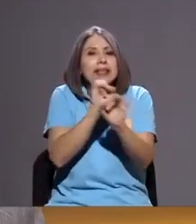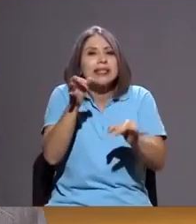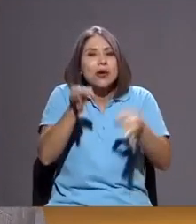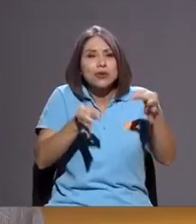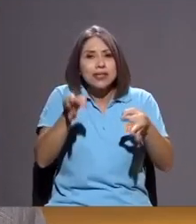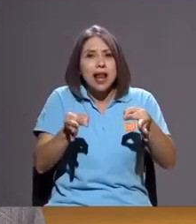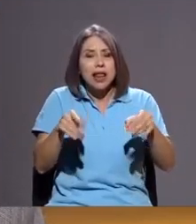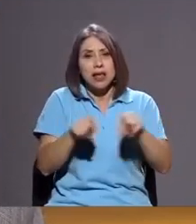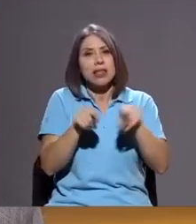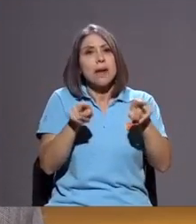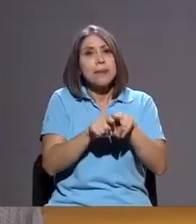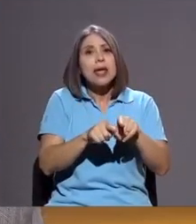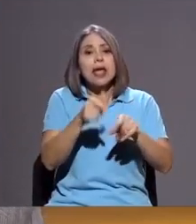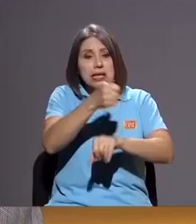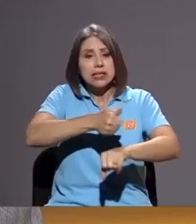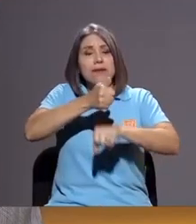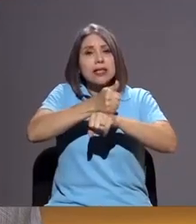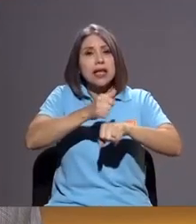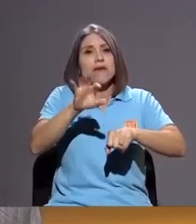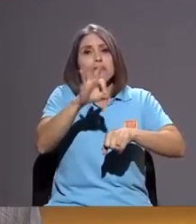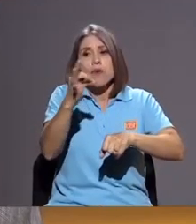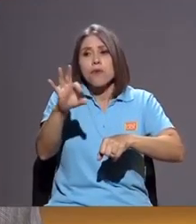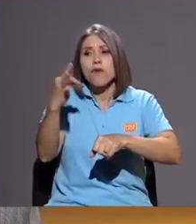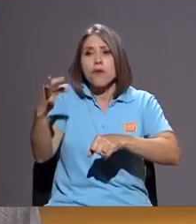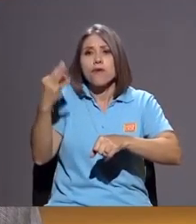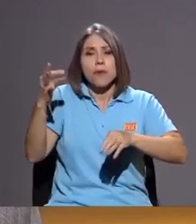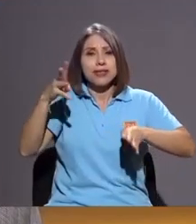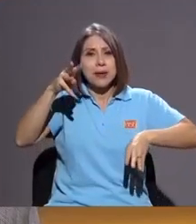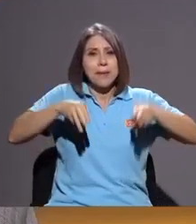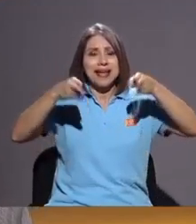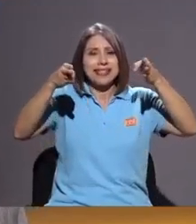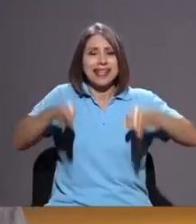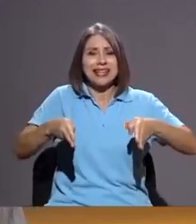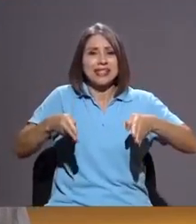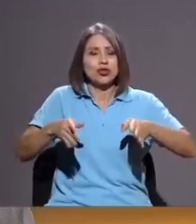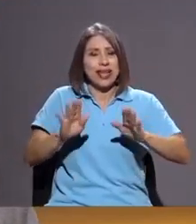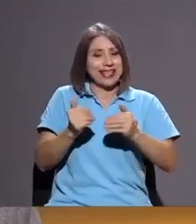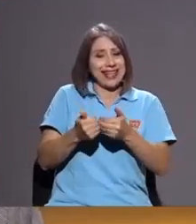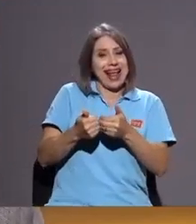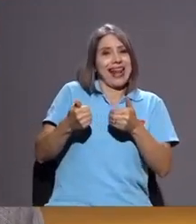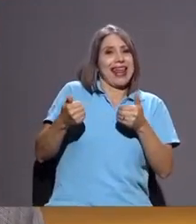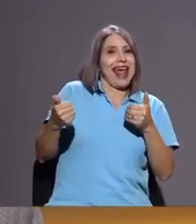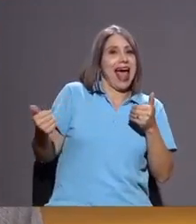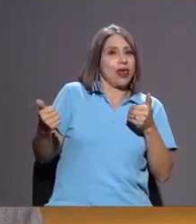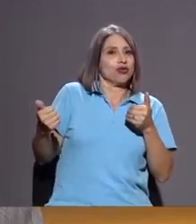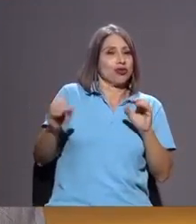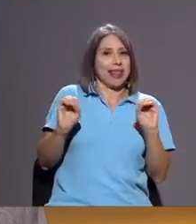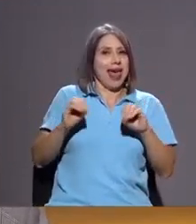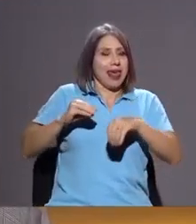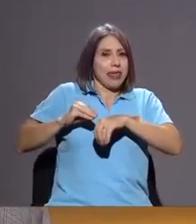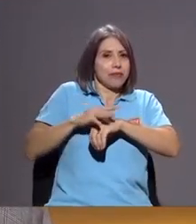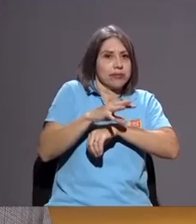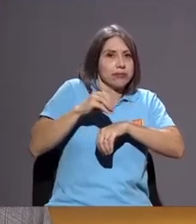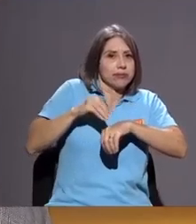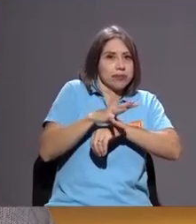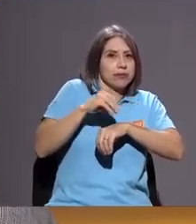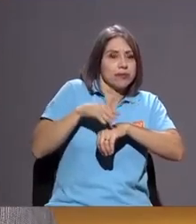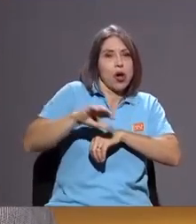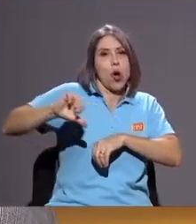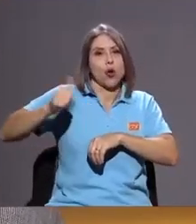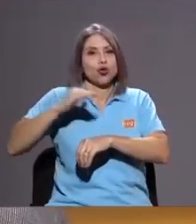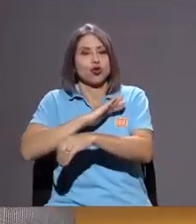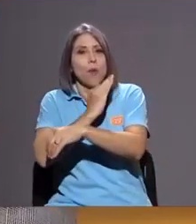para mantener a los magistrados alejados de cualquier injerencia de los otros poderes. Y es interesante porque